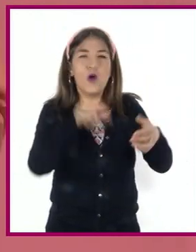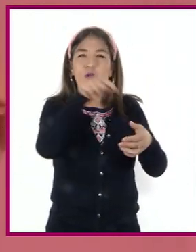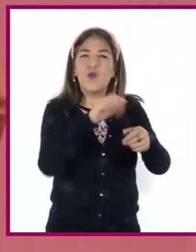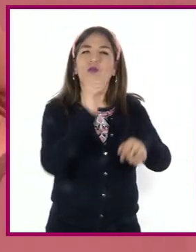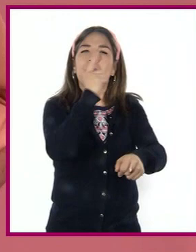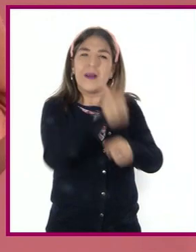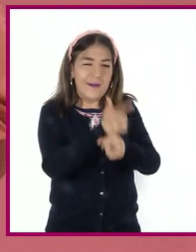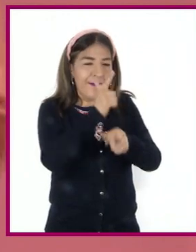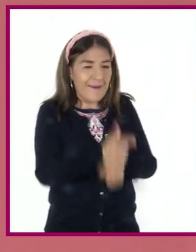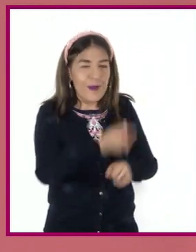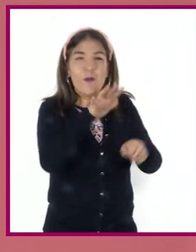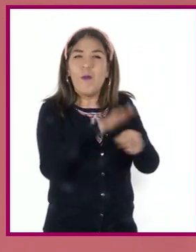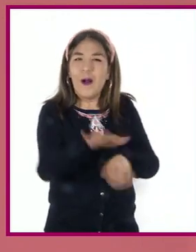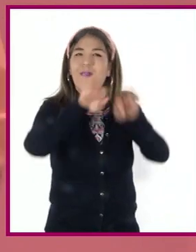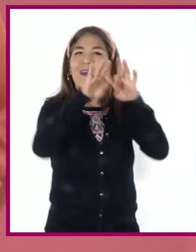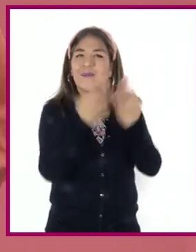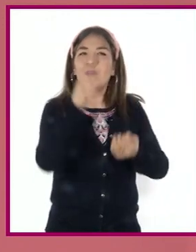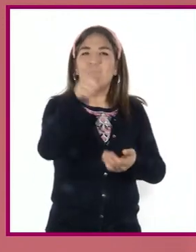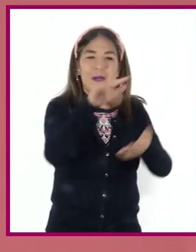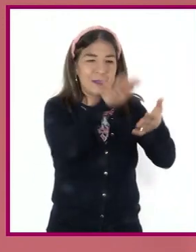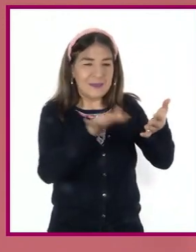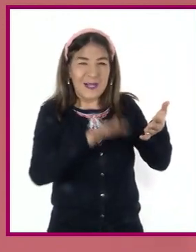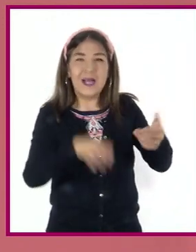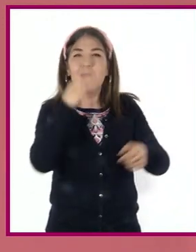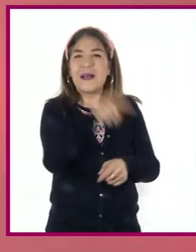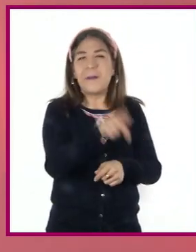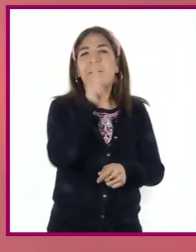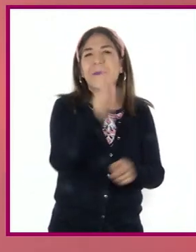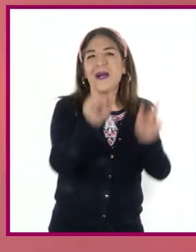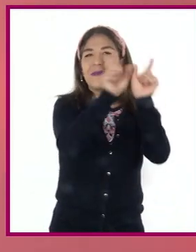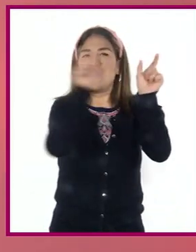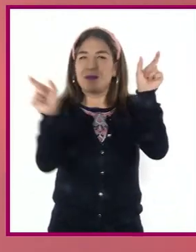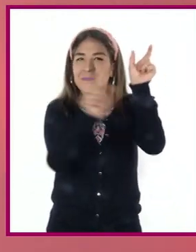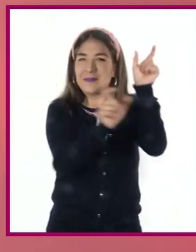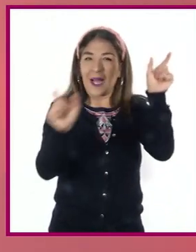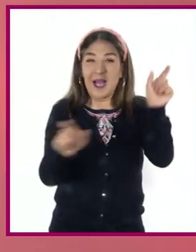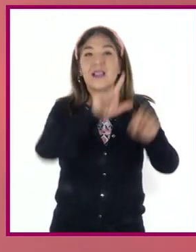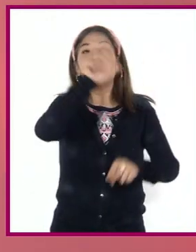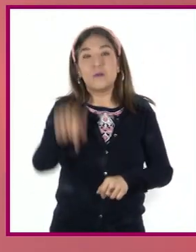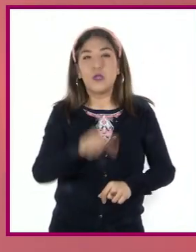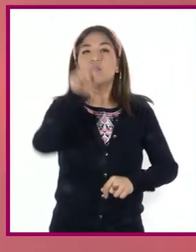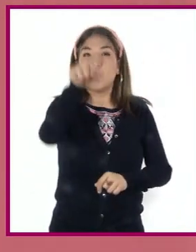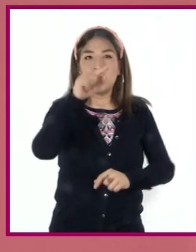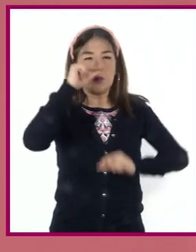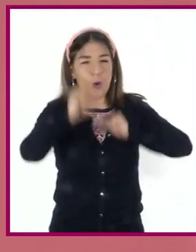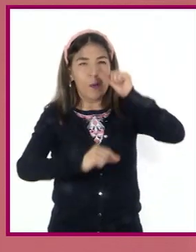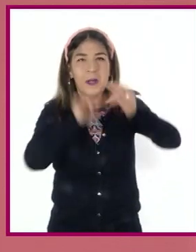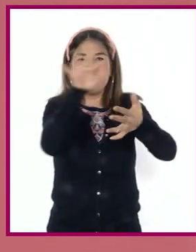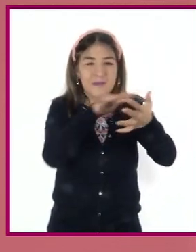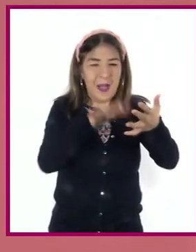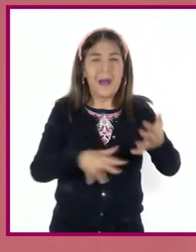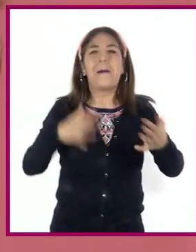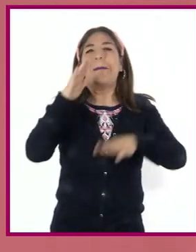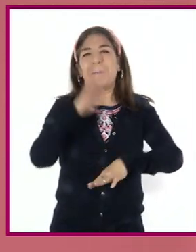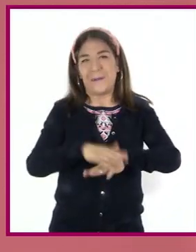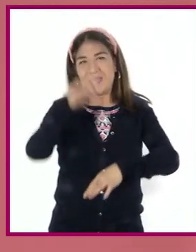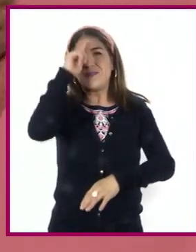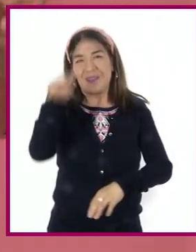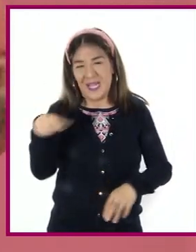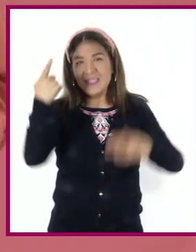que investiguen en la web, en libros, en bibliotecas virtuales. Si existen poetas en su